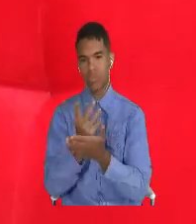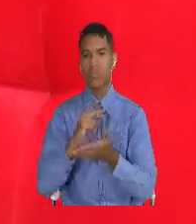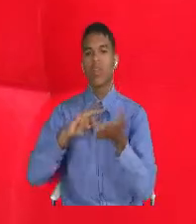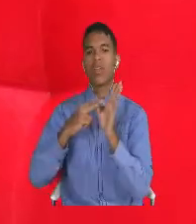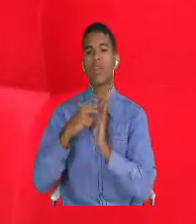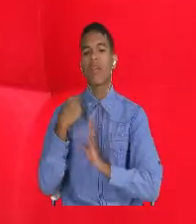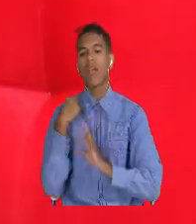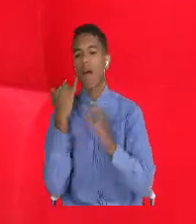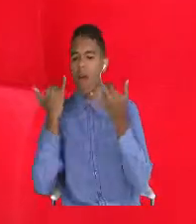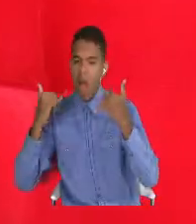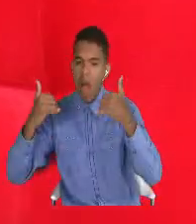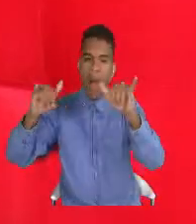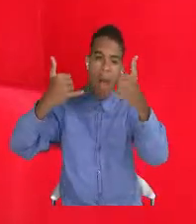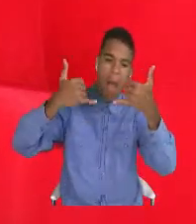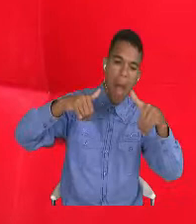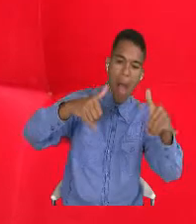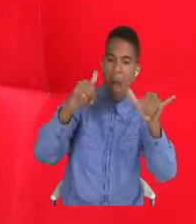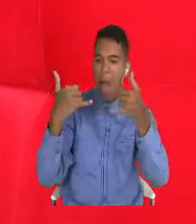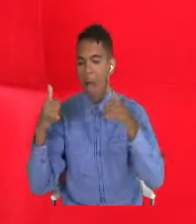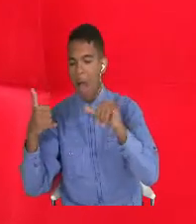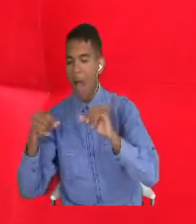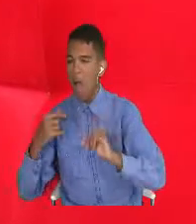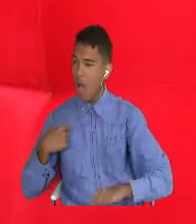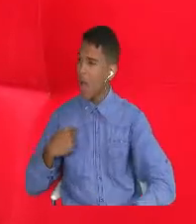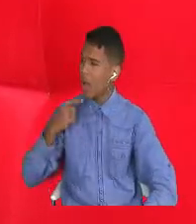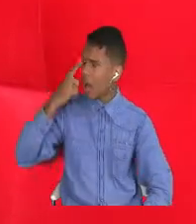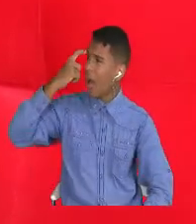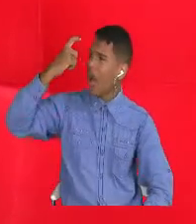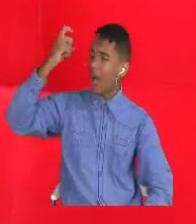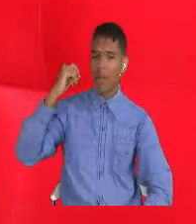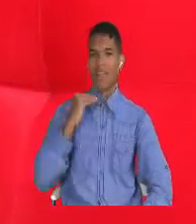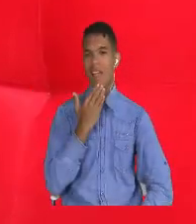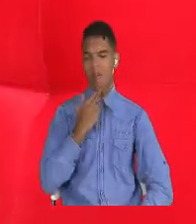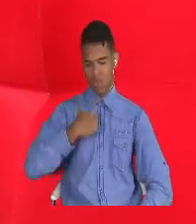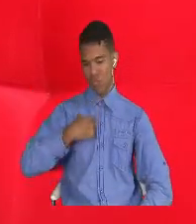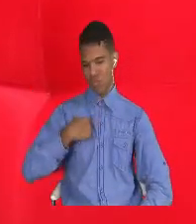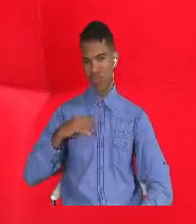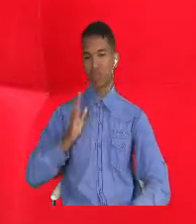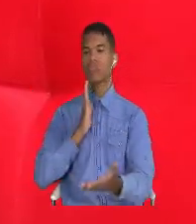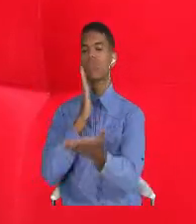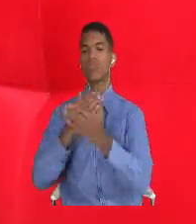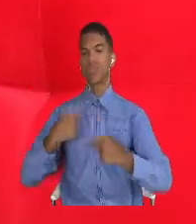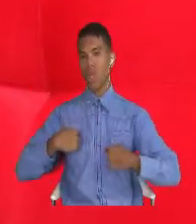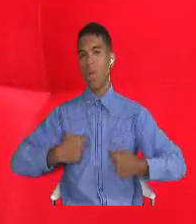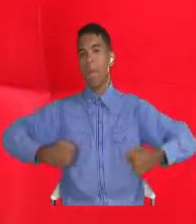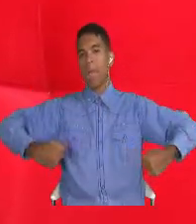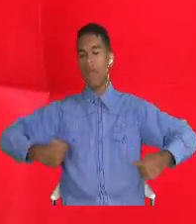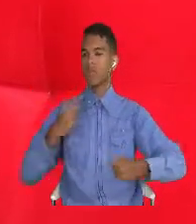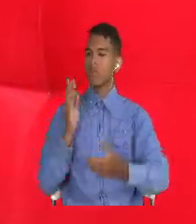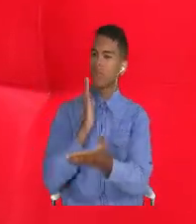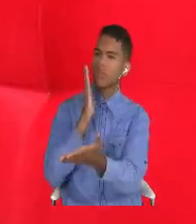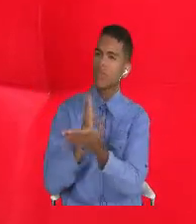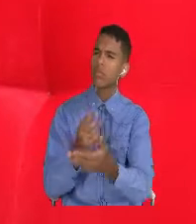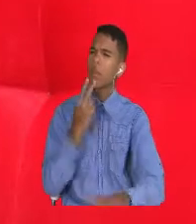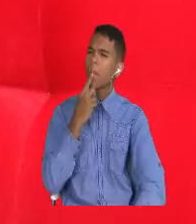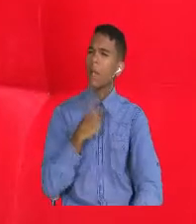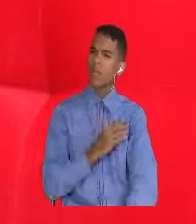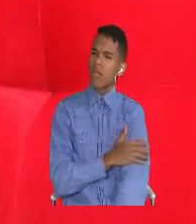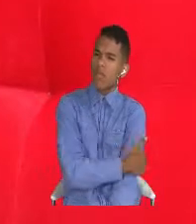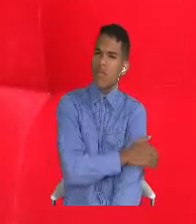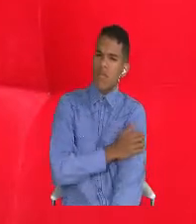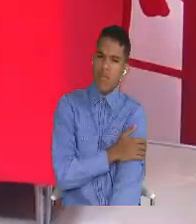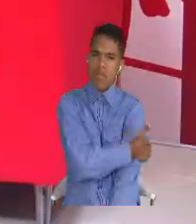paciente. Hay pacientes que van bastante gorditas, por decirlo así, y entonces me dicen, no, es que a mí me dijeron que con masaje, y no.